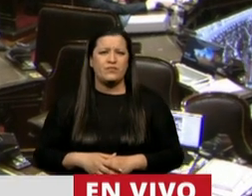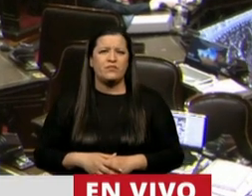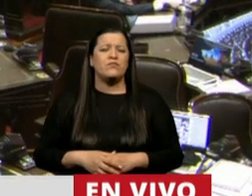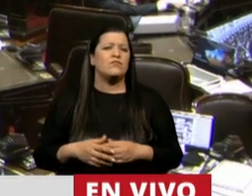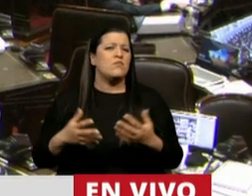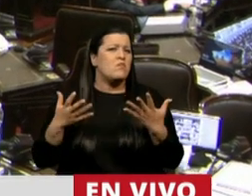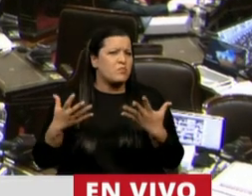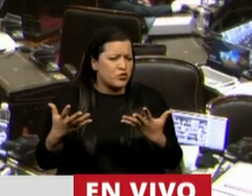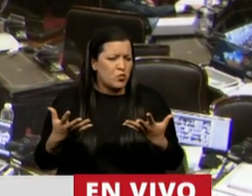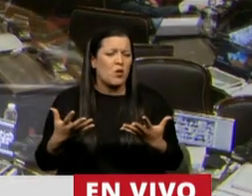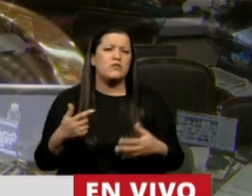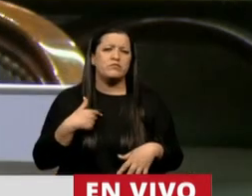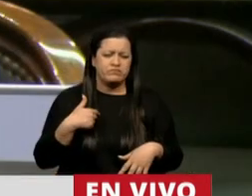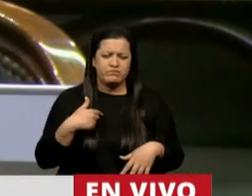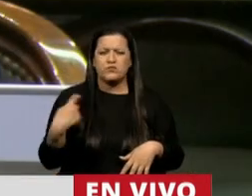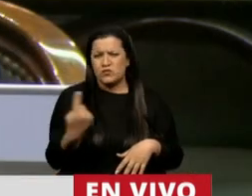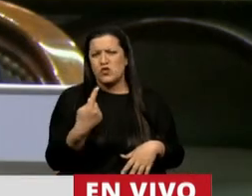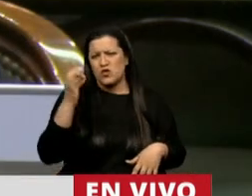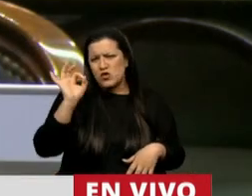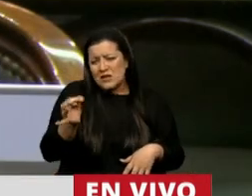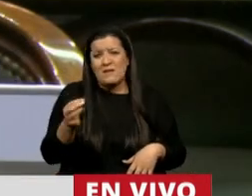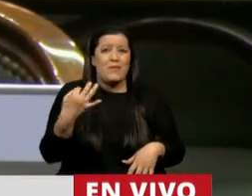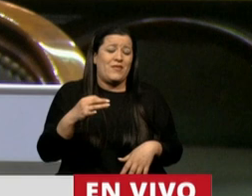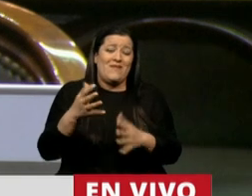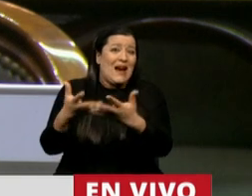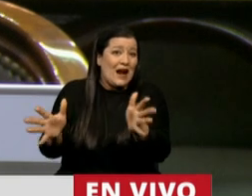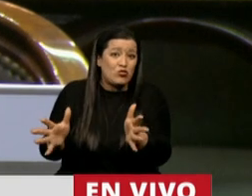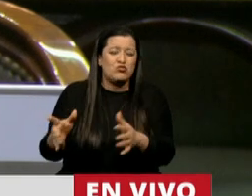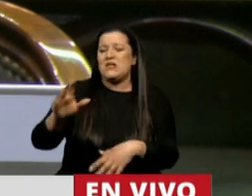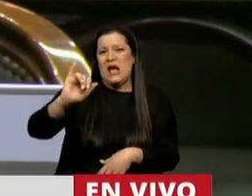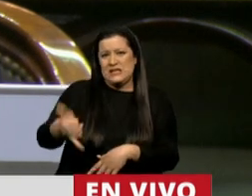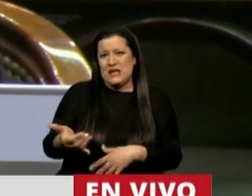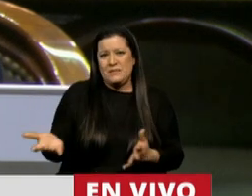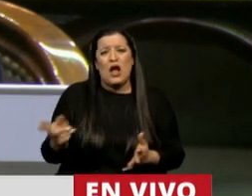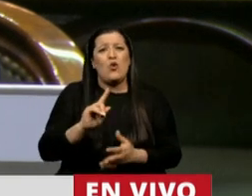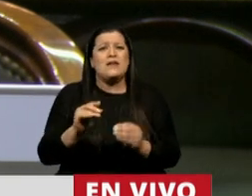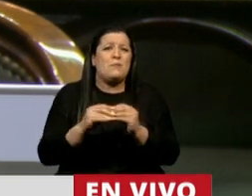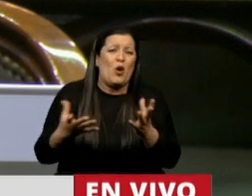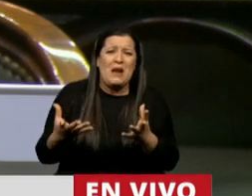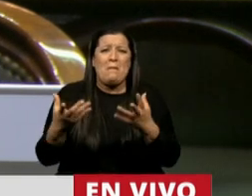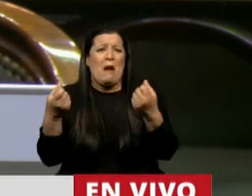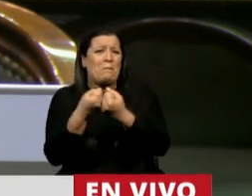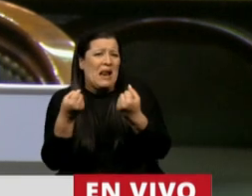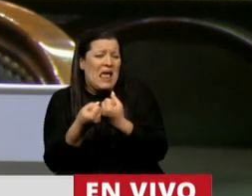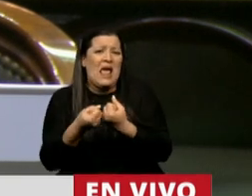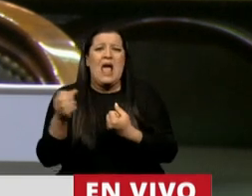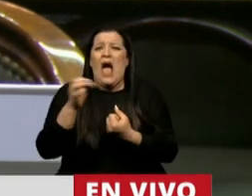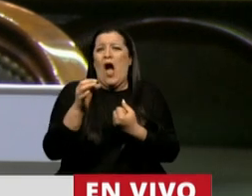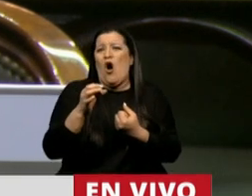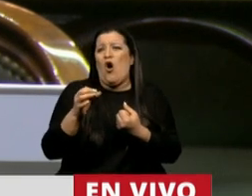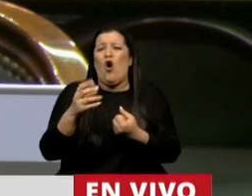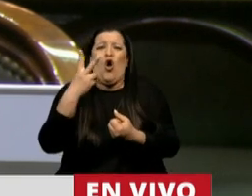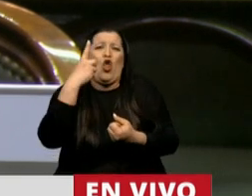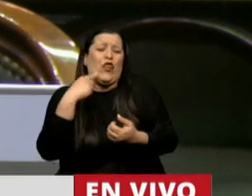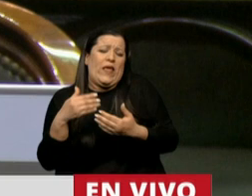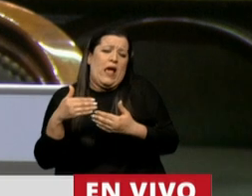Por supuesto que entendemos que hay que aceptarla no es un problema de una pelea o a ver si lo demoramos dos